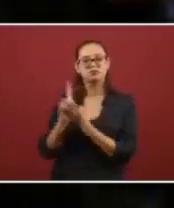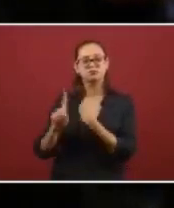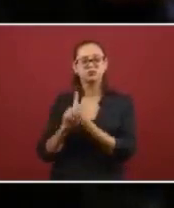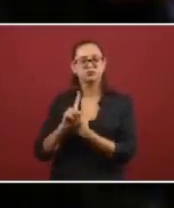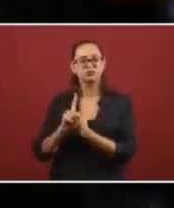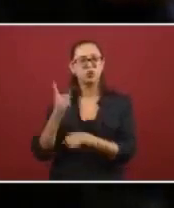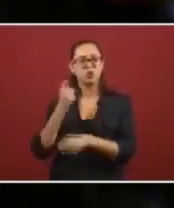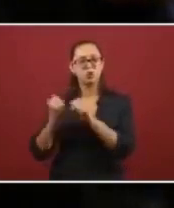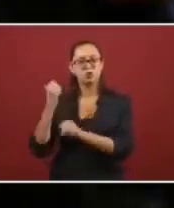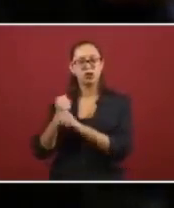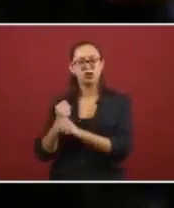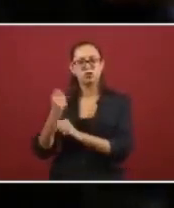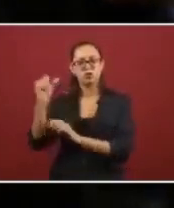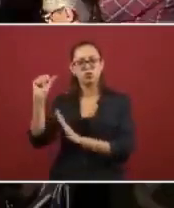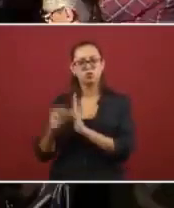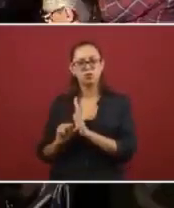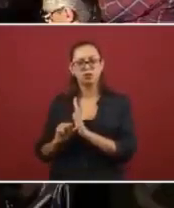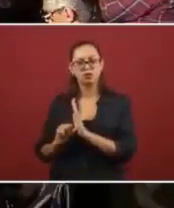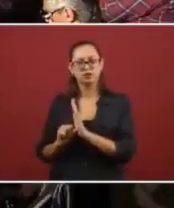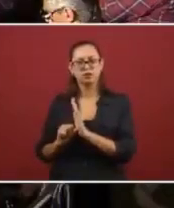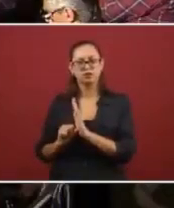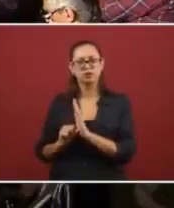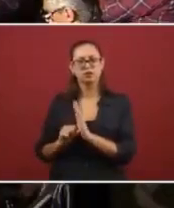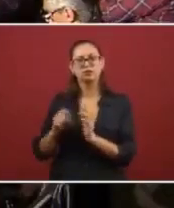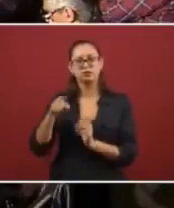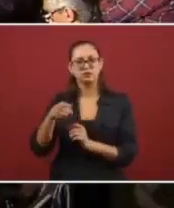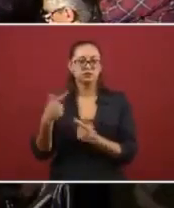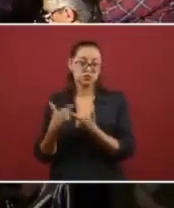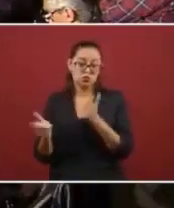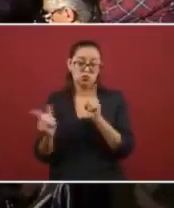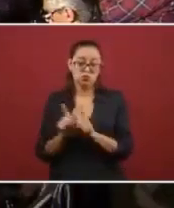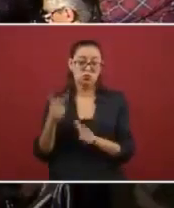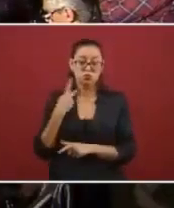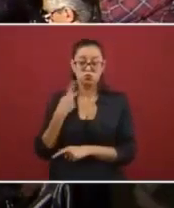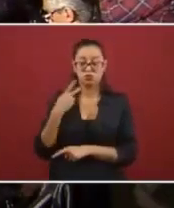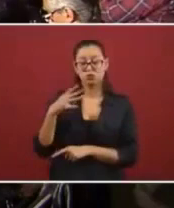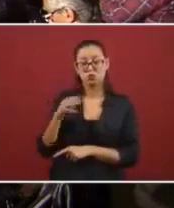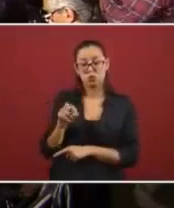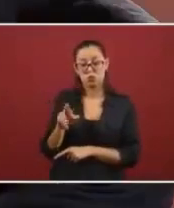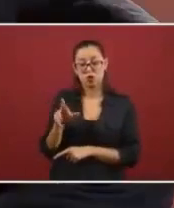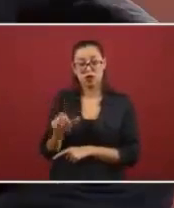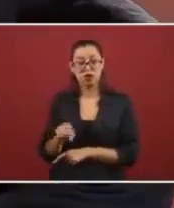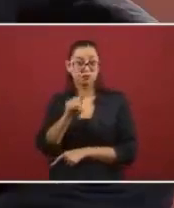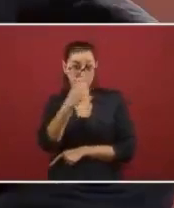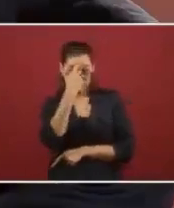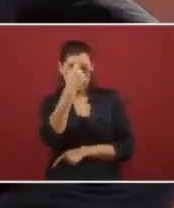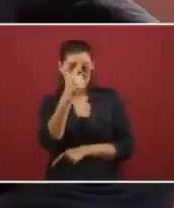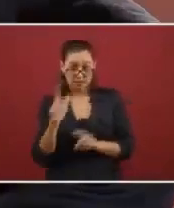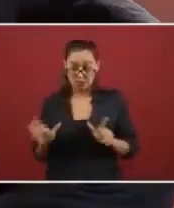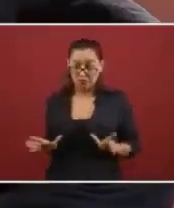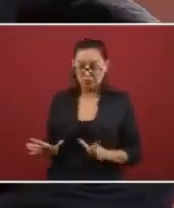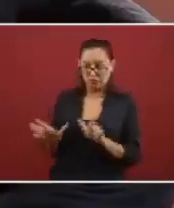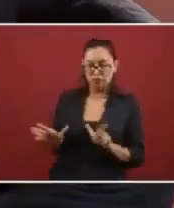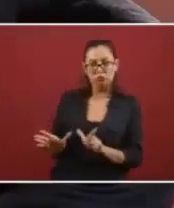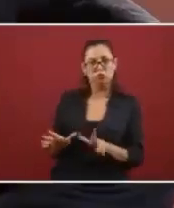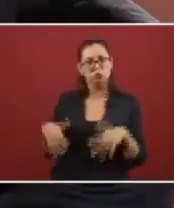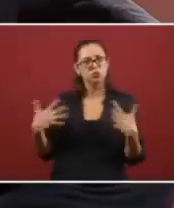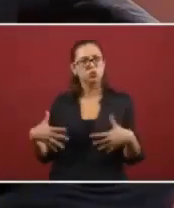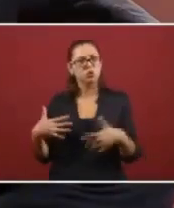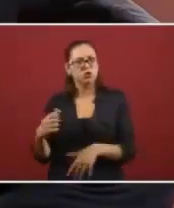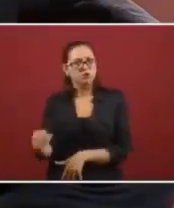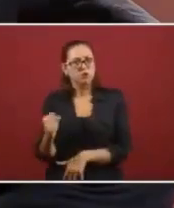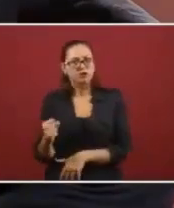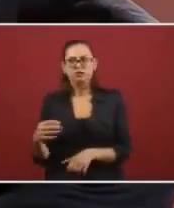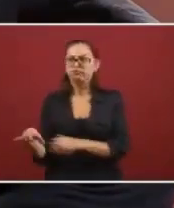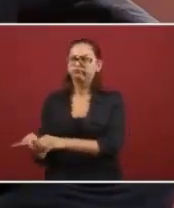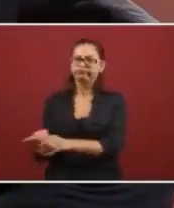un mes partido que usted impulsó el movimiento que usted creó pues un torbellino fue un huracán en las